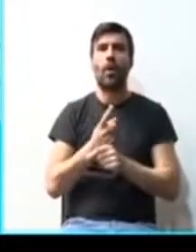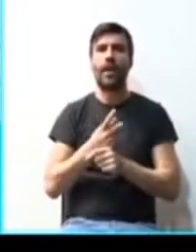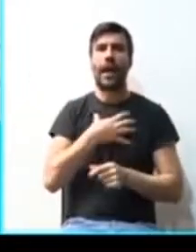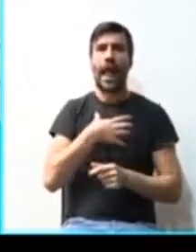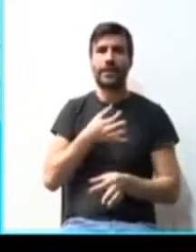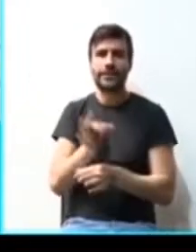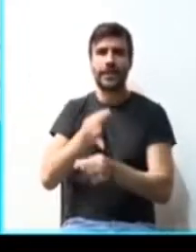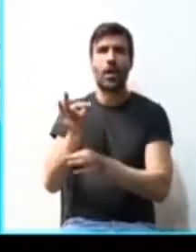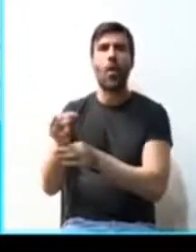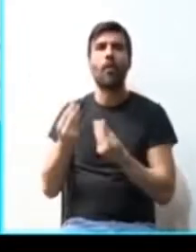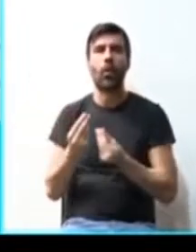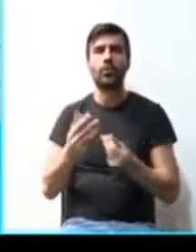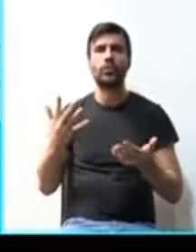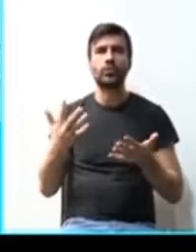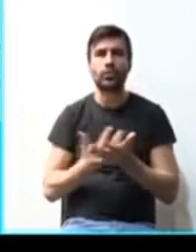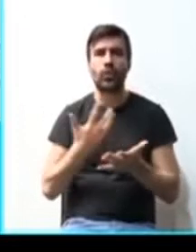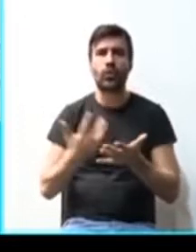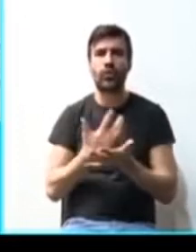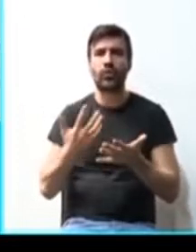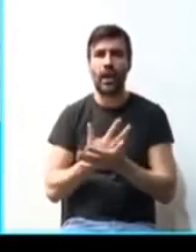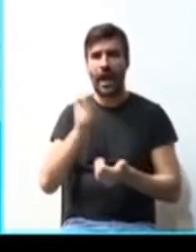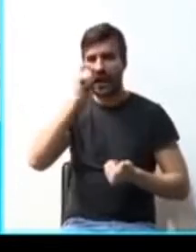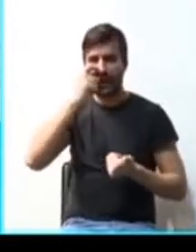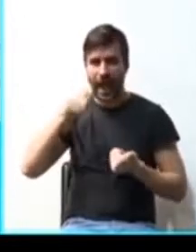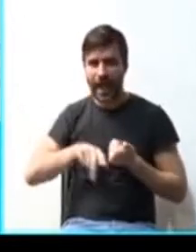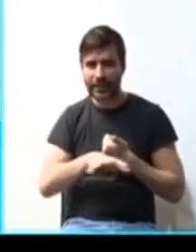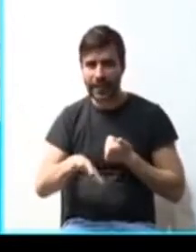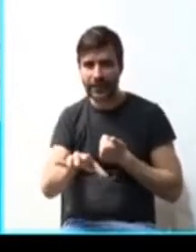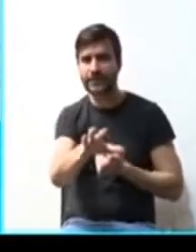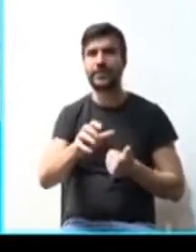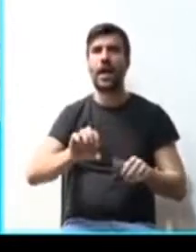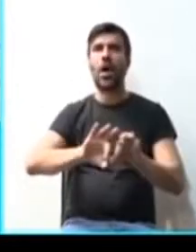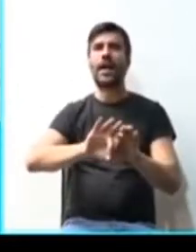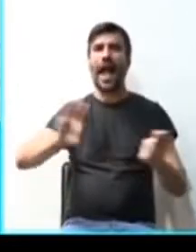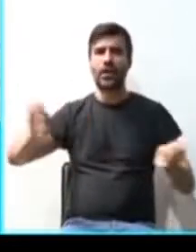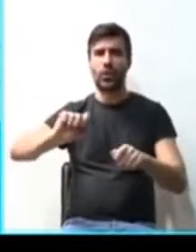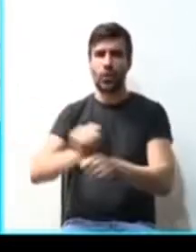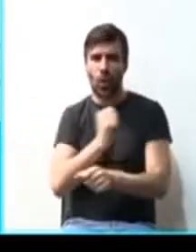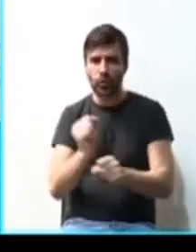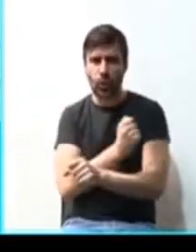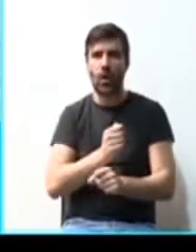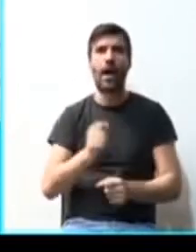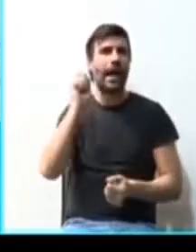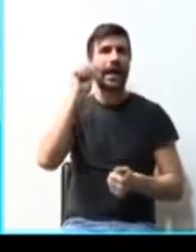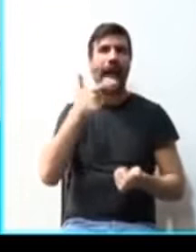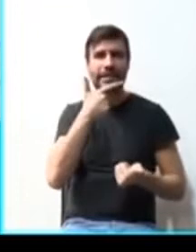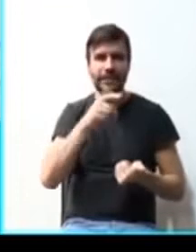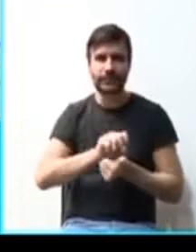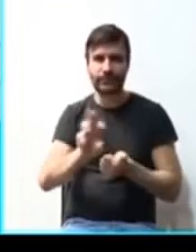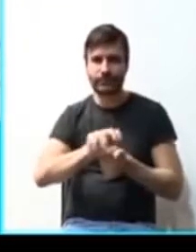porque están sufriendo invasiones de ratas, rotura de caños, pérdidas de gas. Y es un